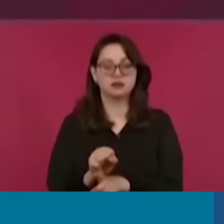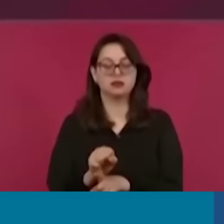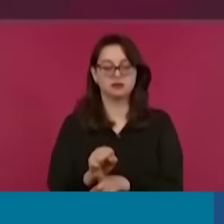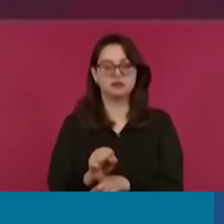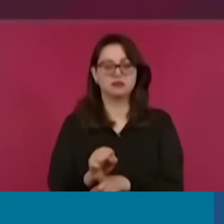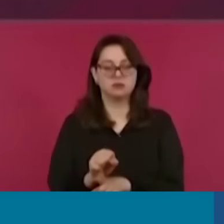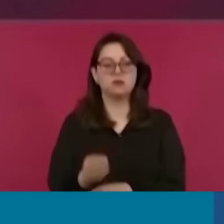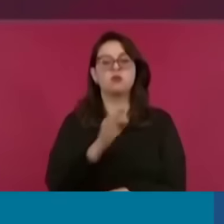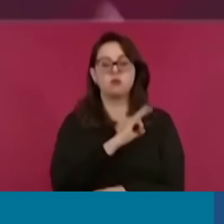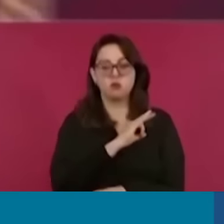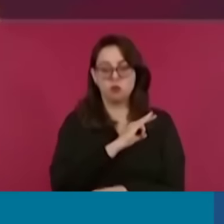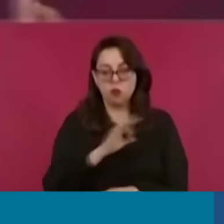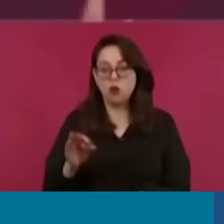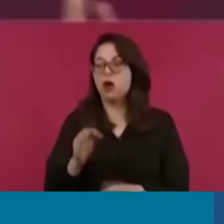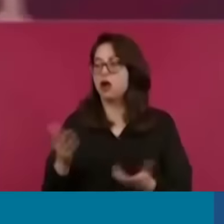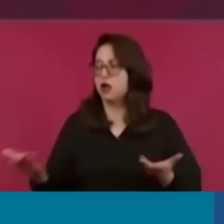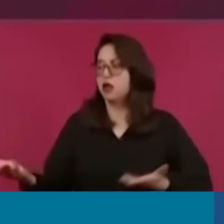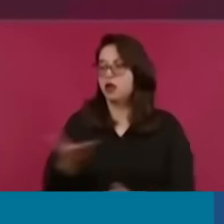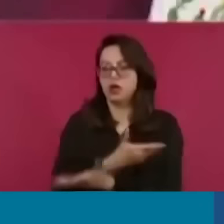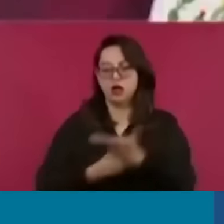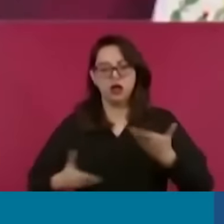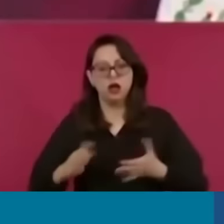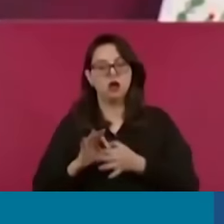lograr si nos unimos